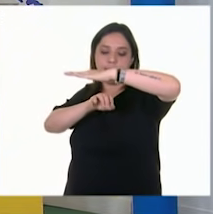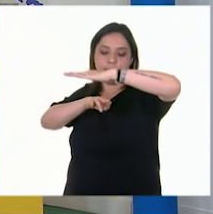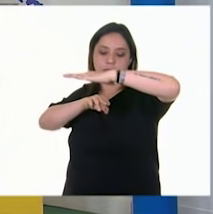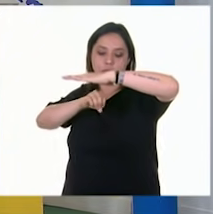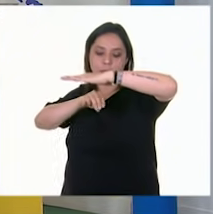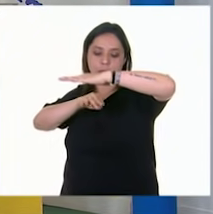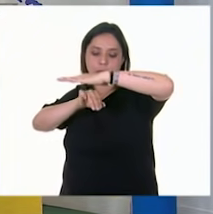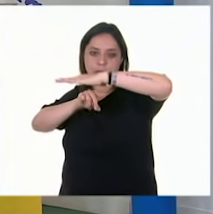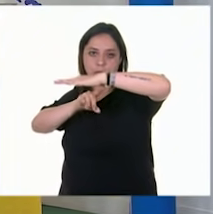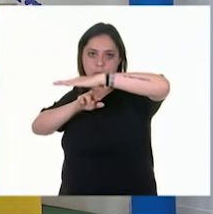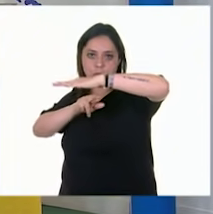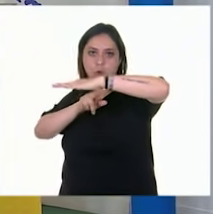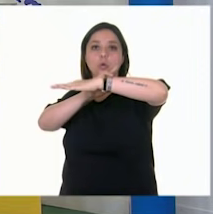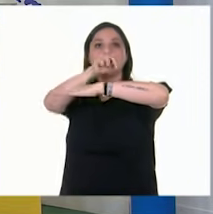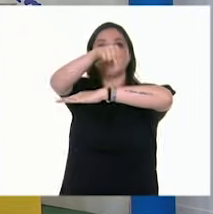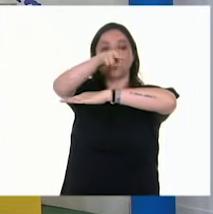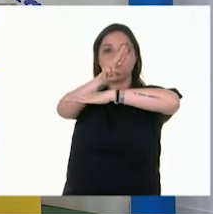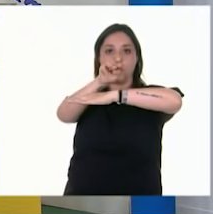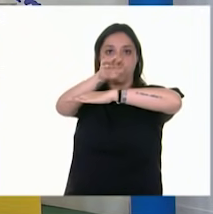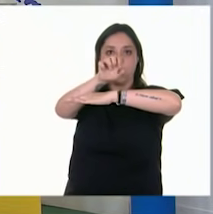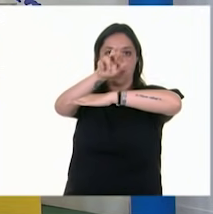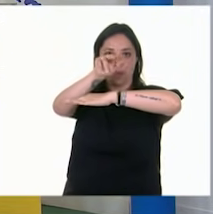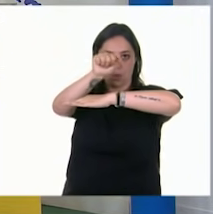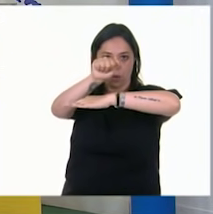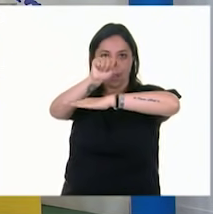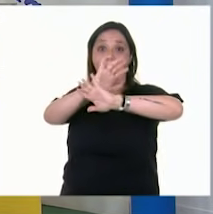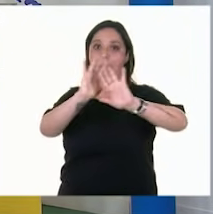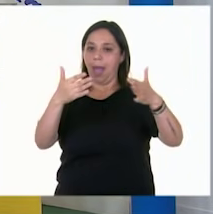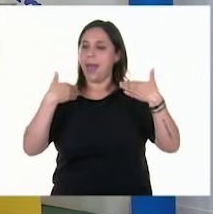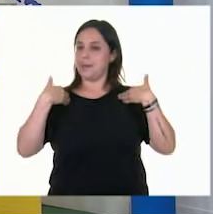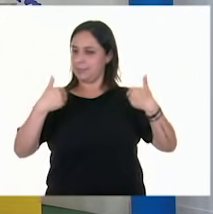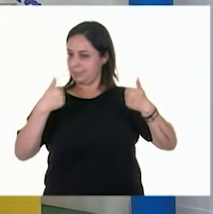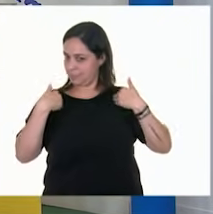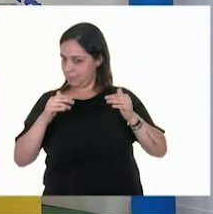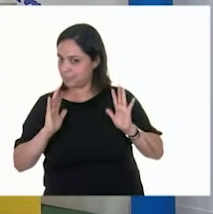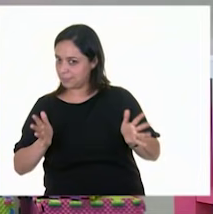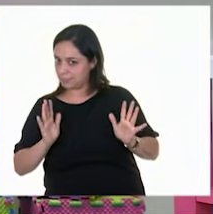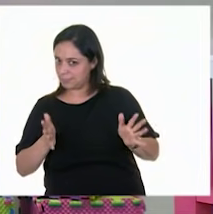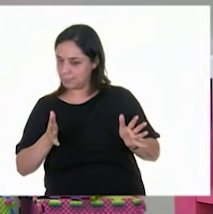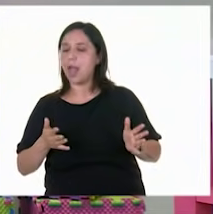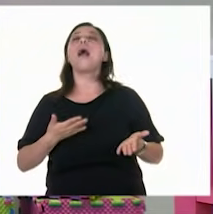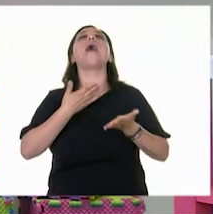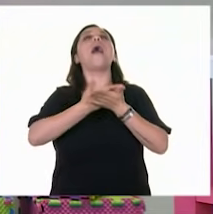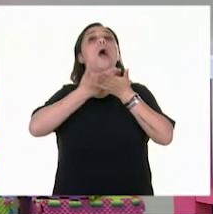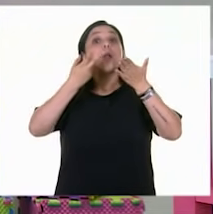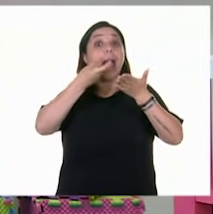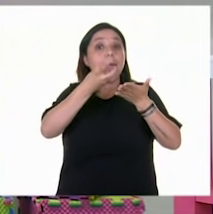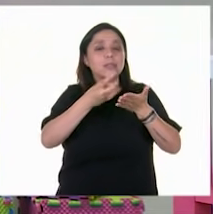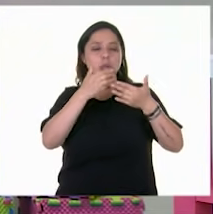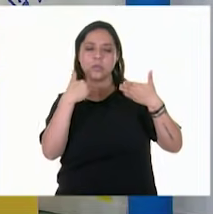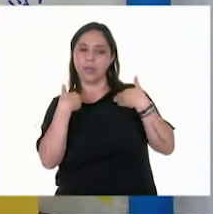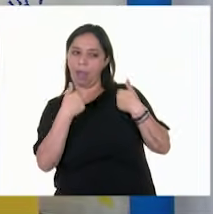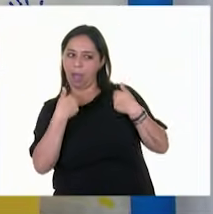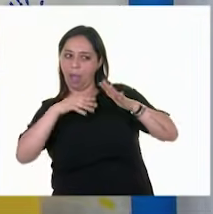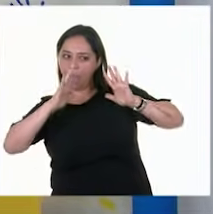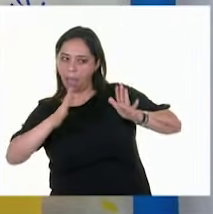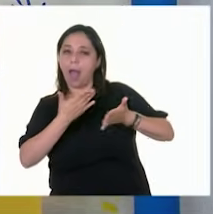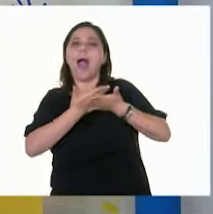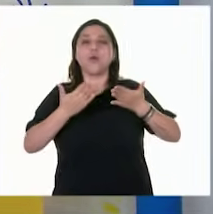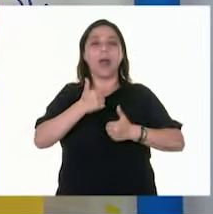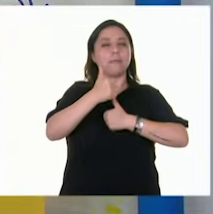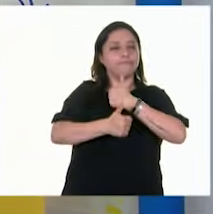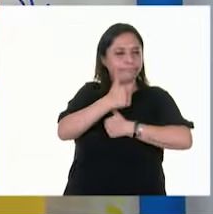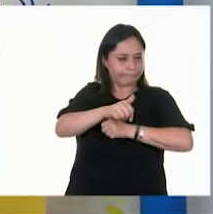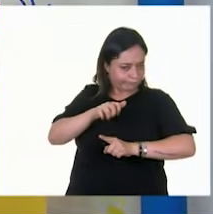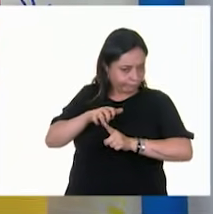bien. Con esto, tenemos más entendido cómo están las fracciones. Y eso nos va a permitir realizar un pequeño desafío que les